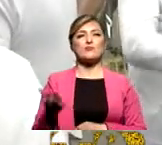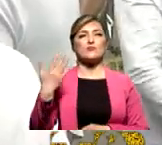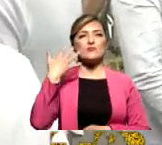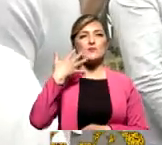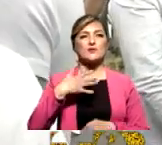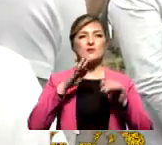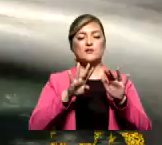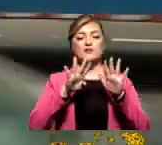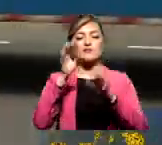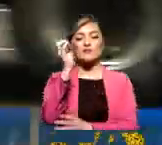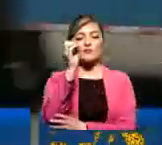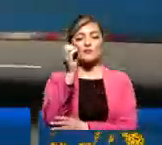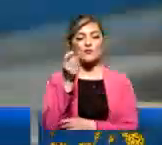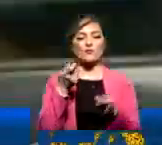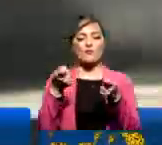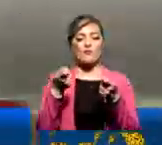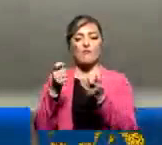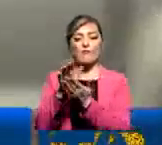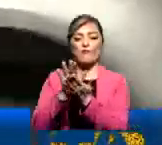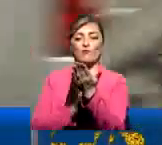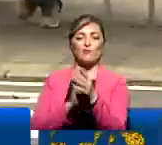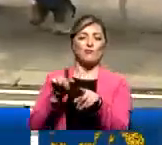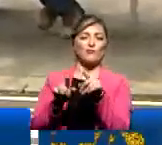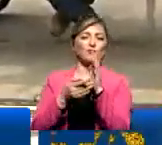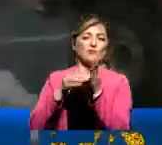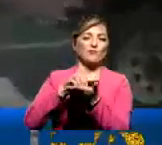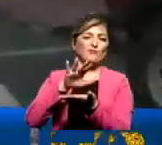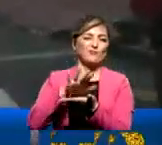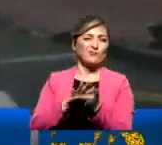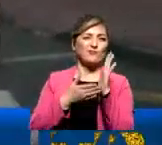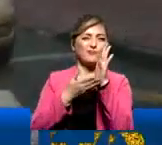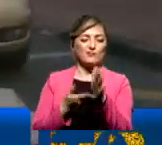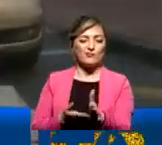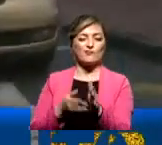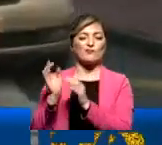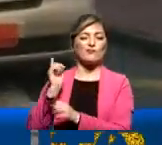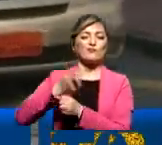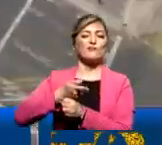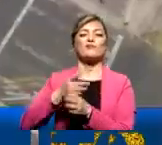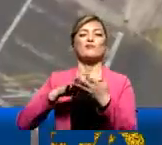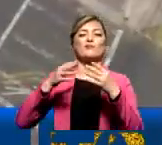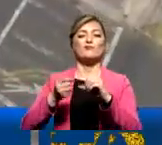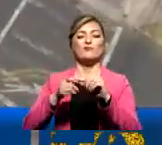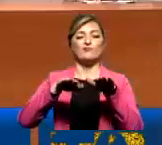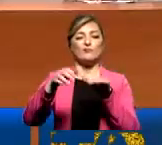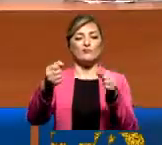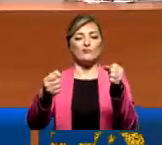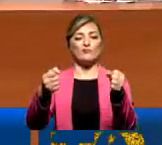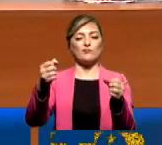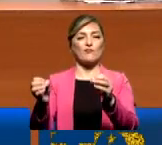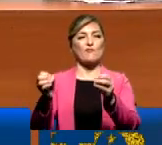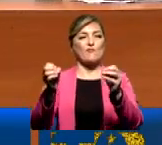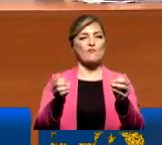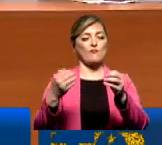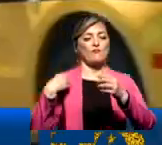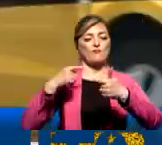de octubre, Guarderas estuvo al frente de algunos proyectos que estaban por ejecutarse, como por ejemplo la ordenanza que regula el tránsito y vialidad en Quito.